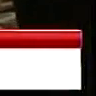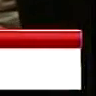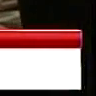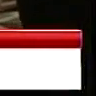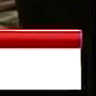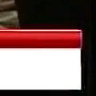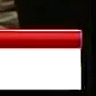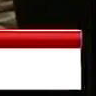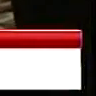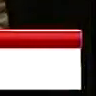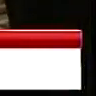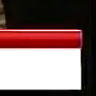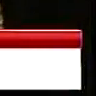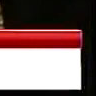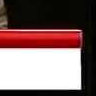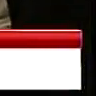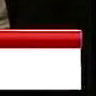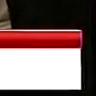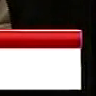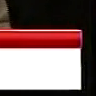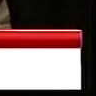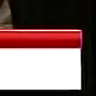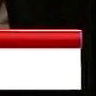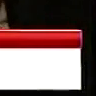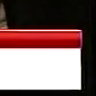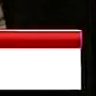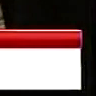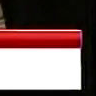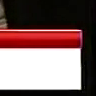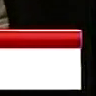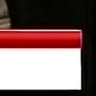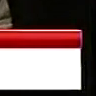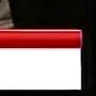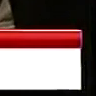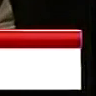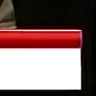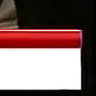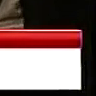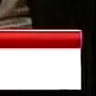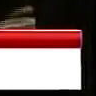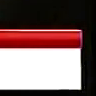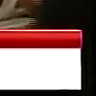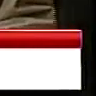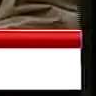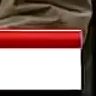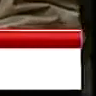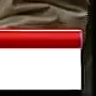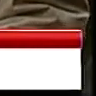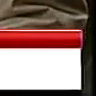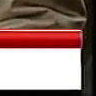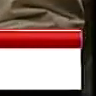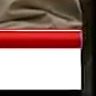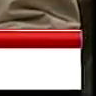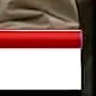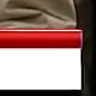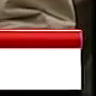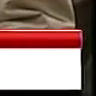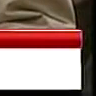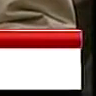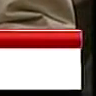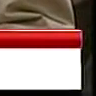el honor de agradecerle en nombre de mi comunidad del sector 12 de noviembre.